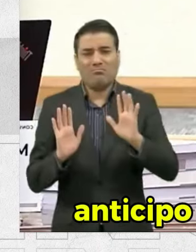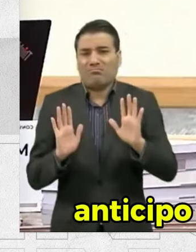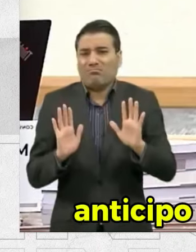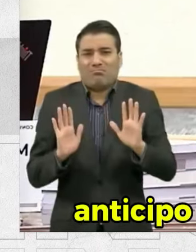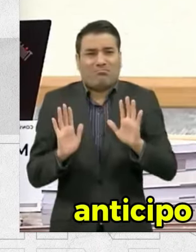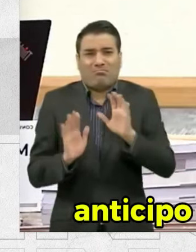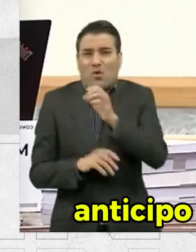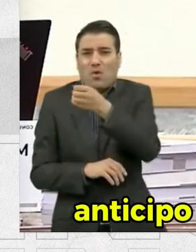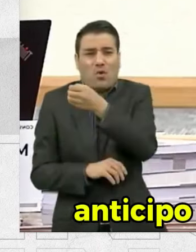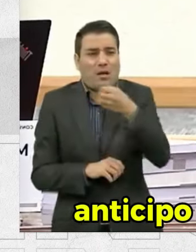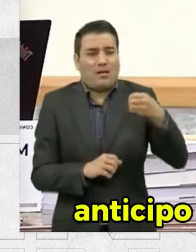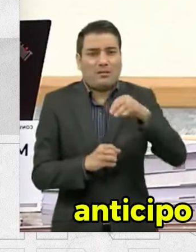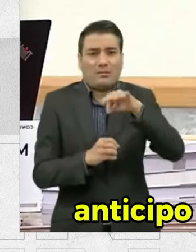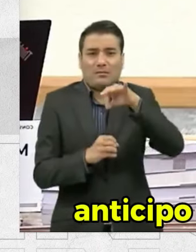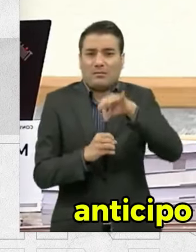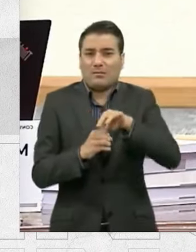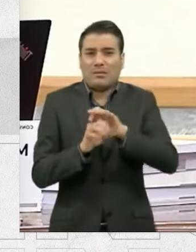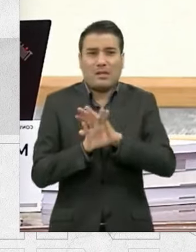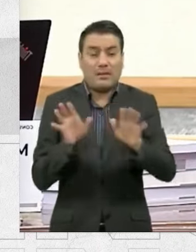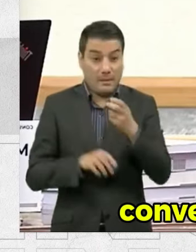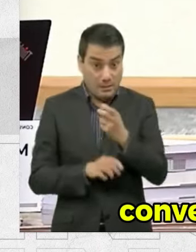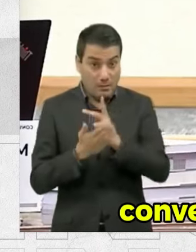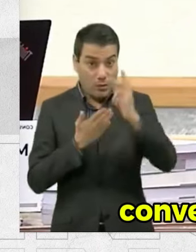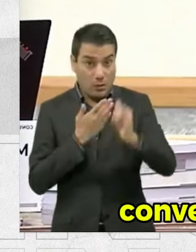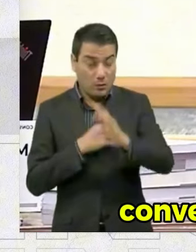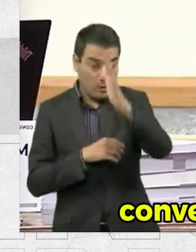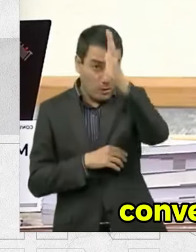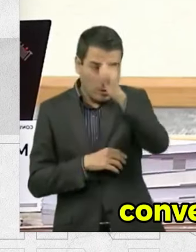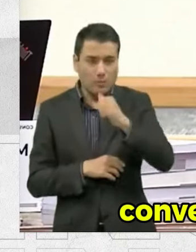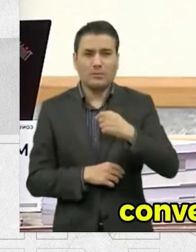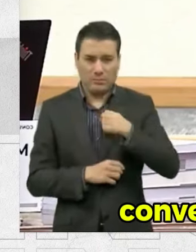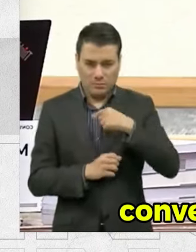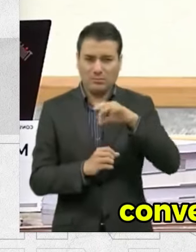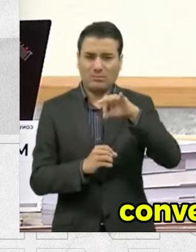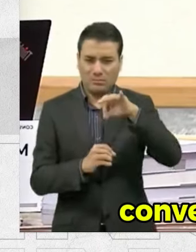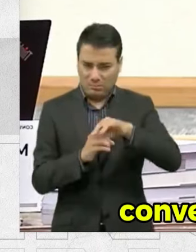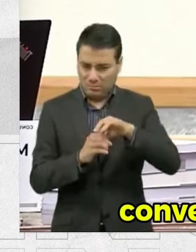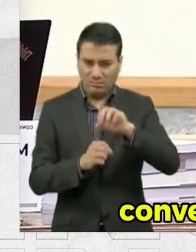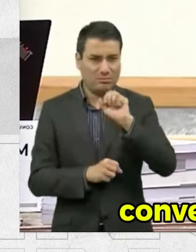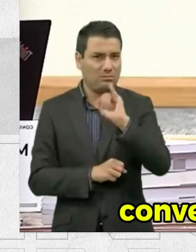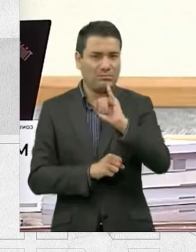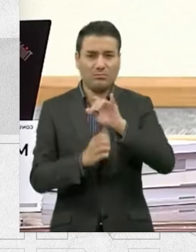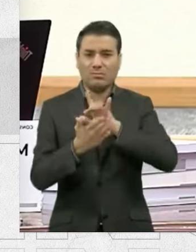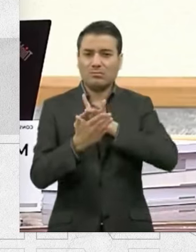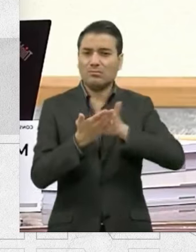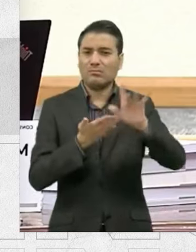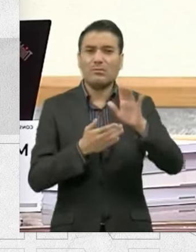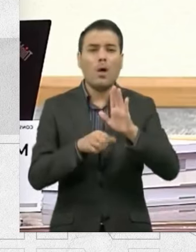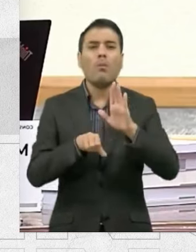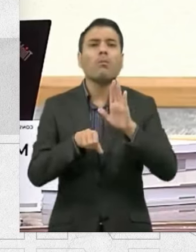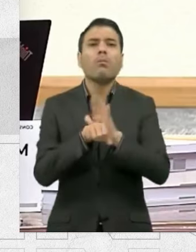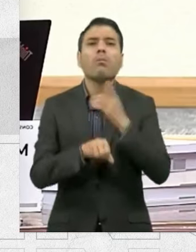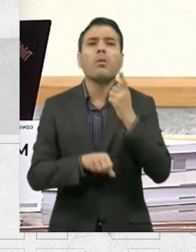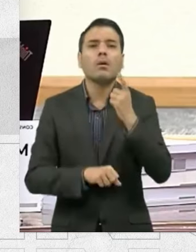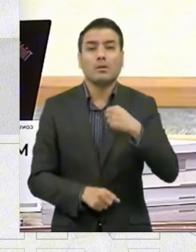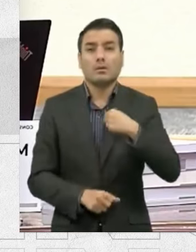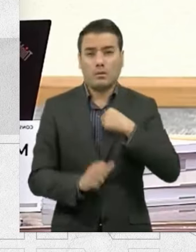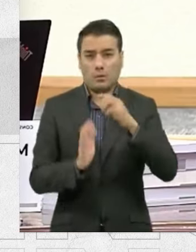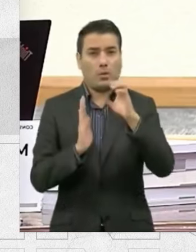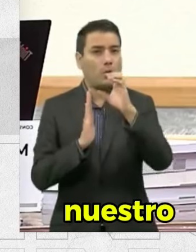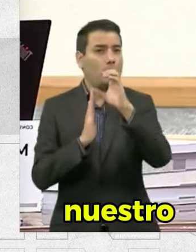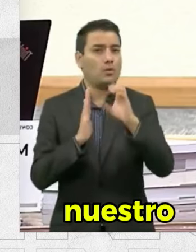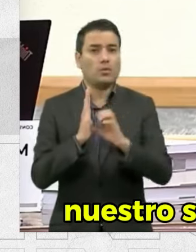Anticipo que votaré a favor del proyecto de acuerdo, convencida de que estoy actuando en estricto apego a la Constitución y a la